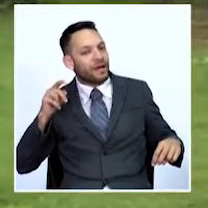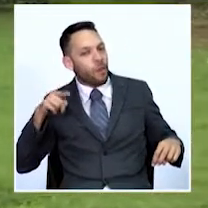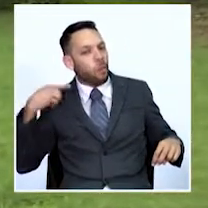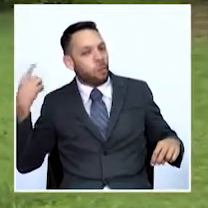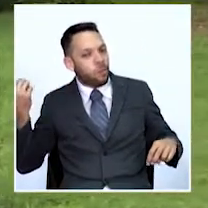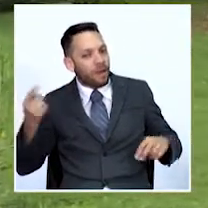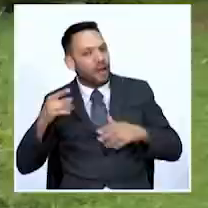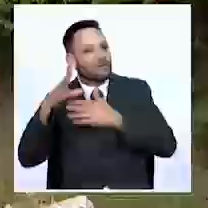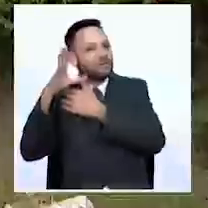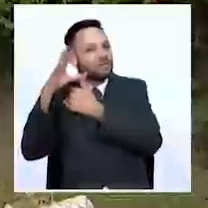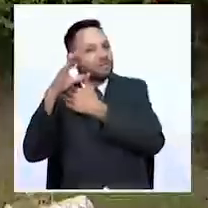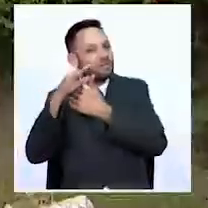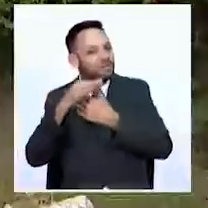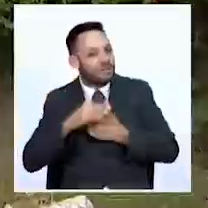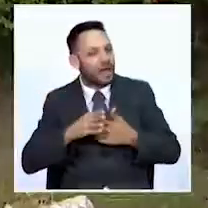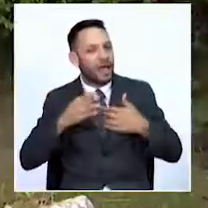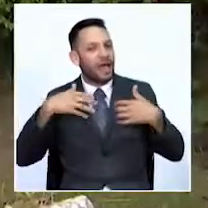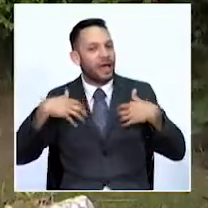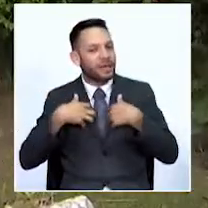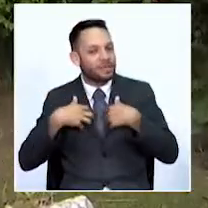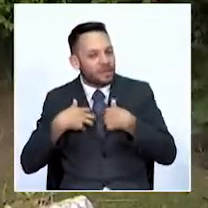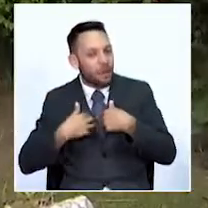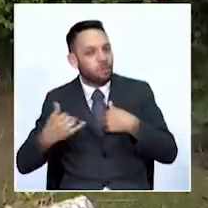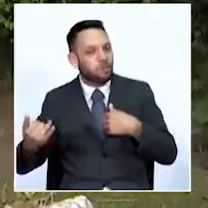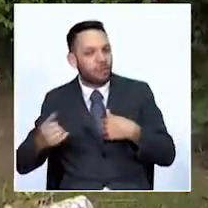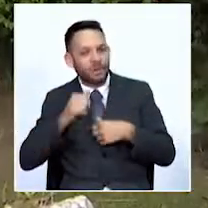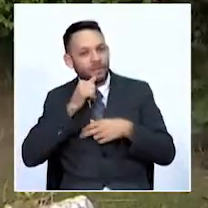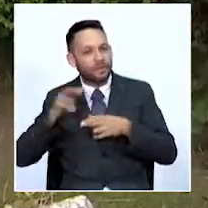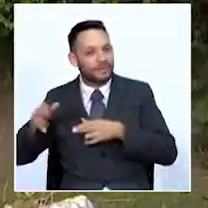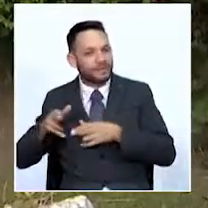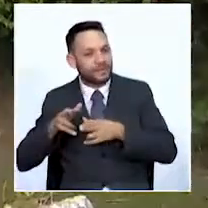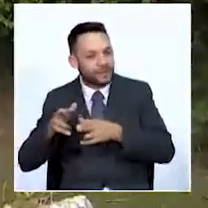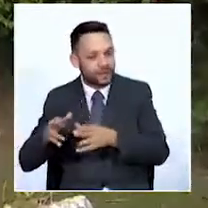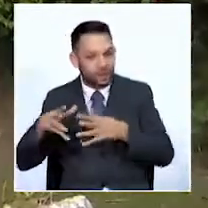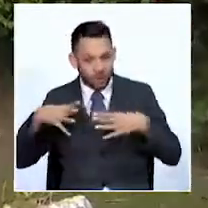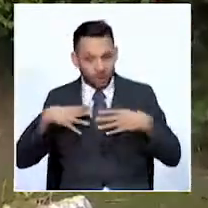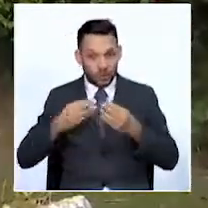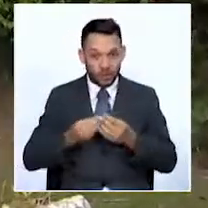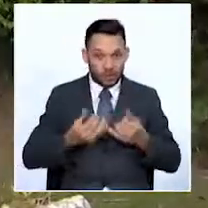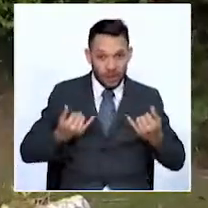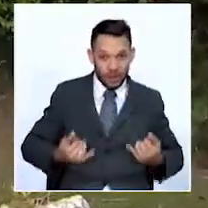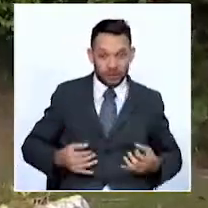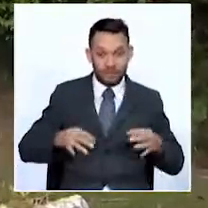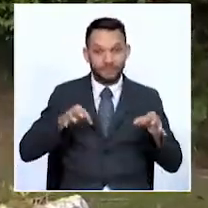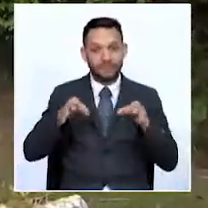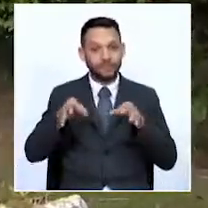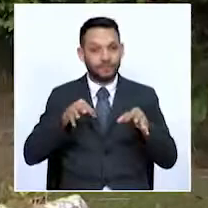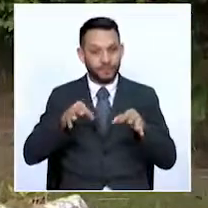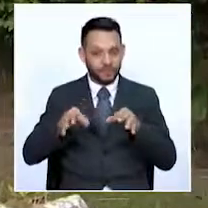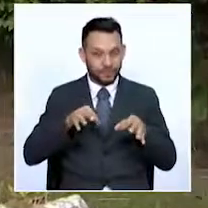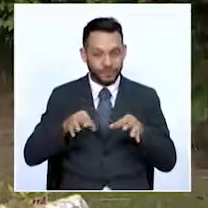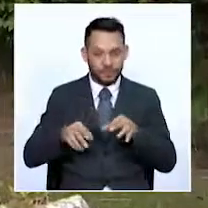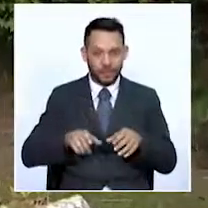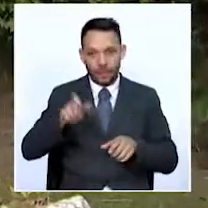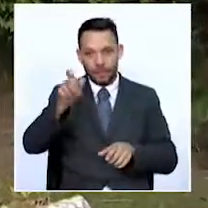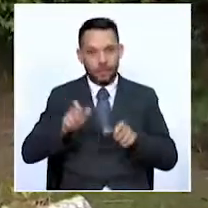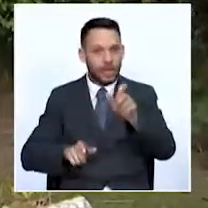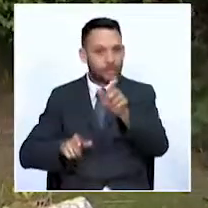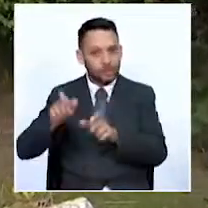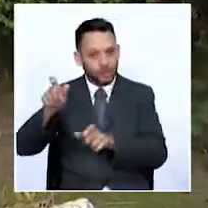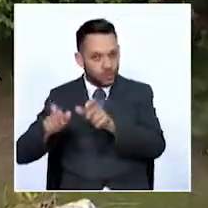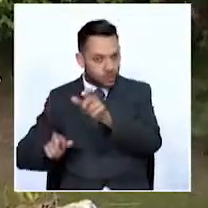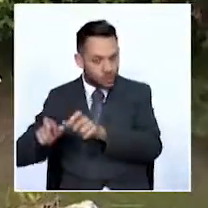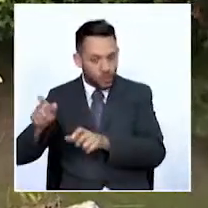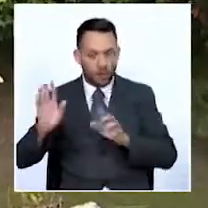llegan casos clínicos y cuando tenemos cámaras en nuestro parque yo trato de contarles lo que estamos viendo con los pacientes. De antemano